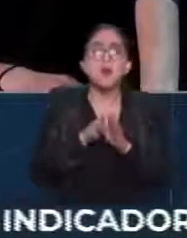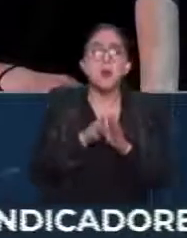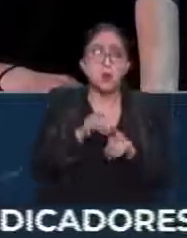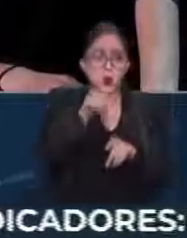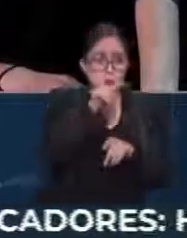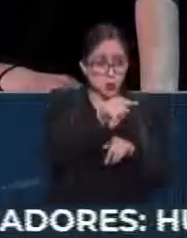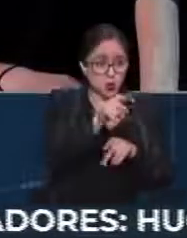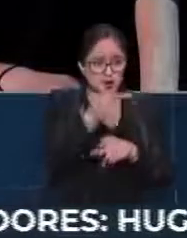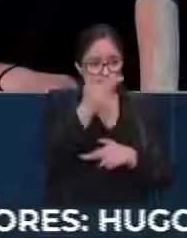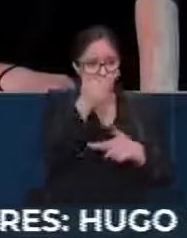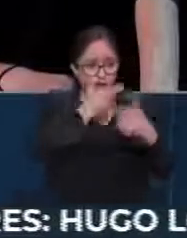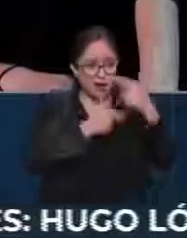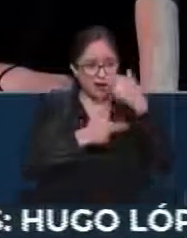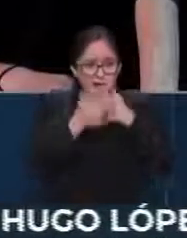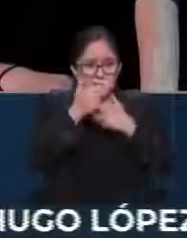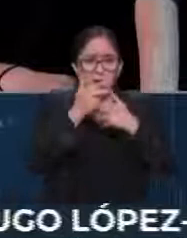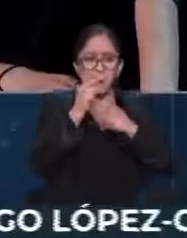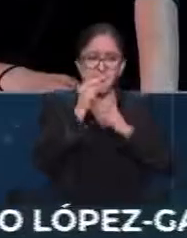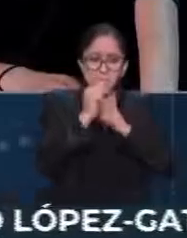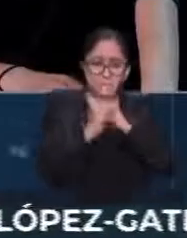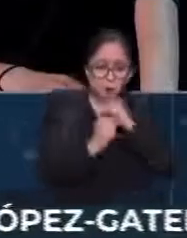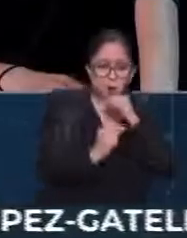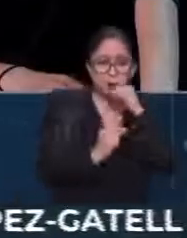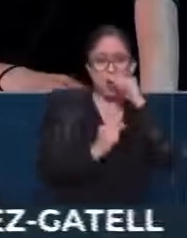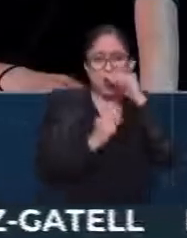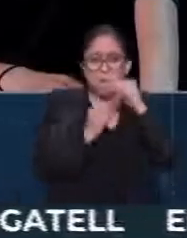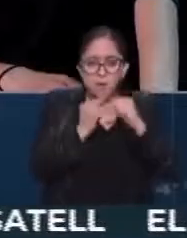escalonada y de una forma paulatina.